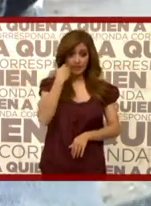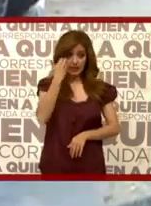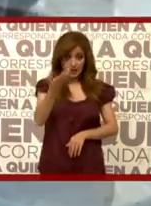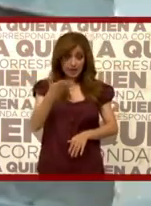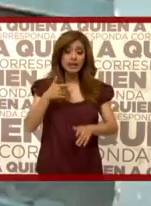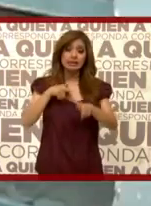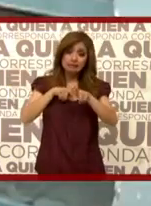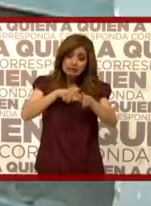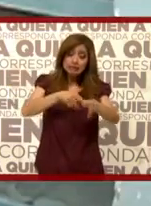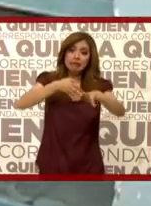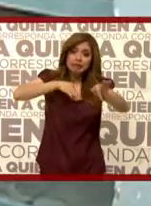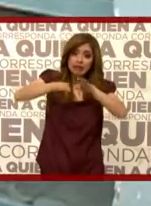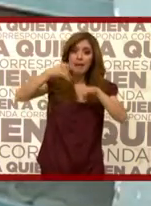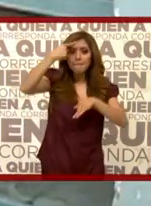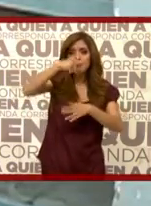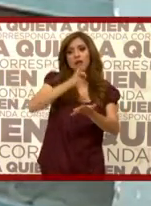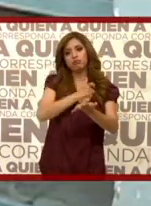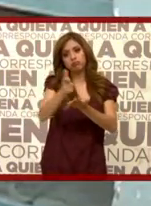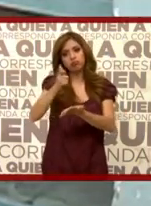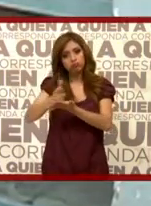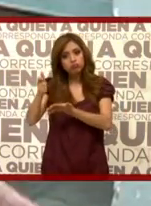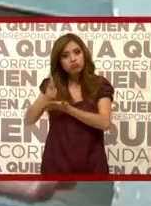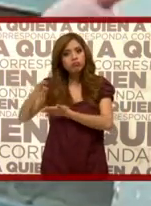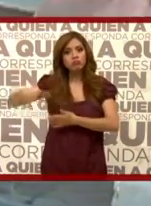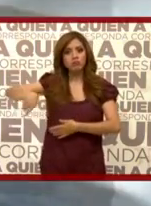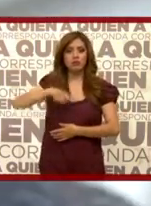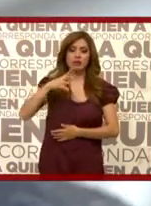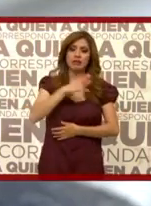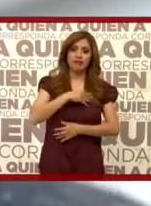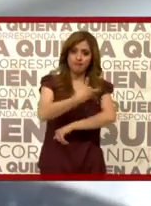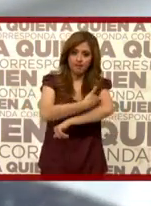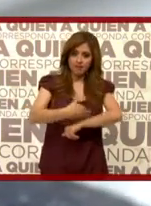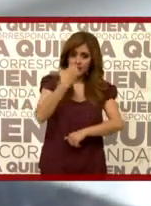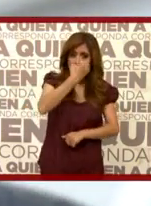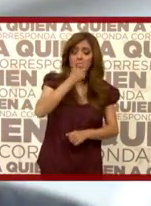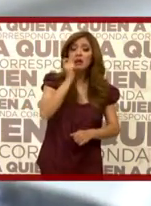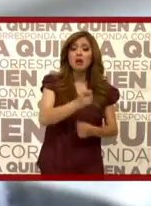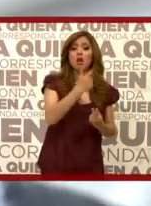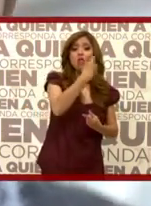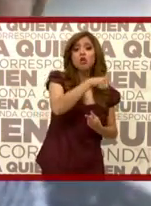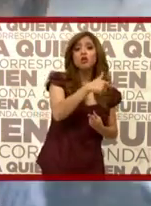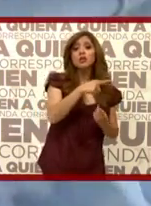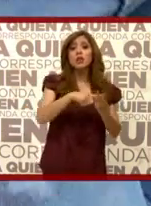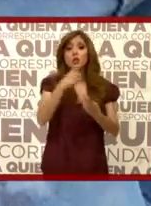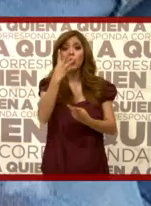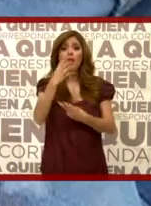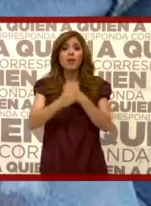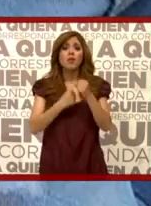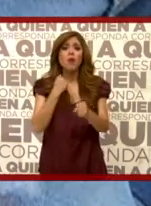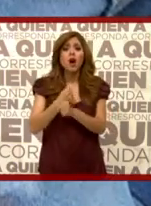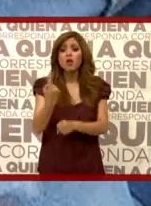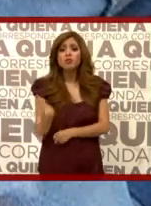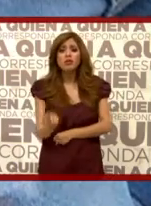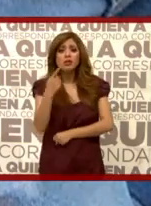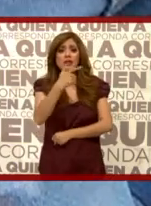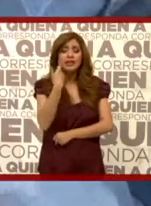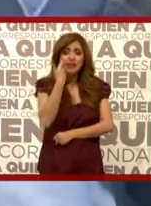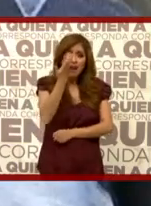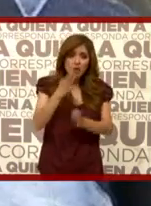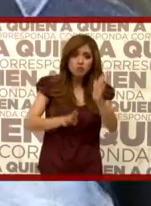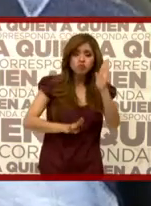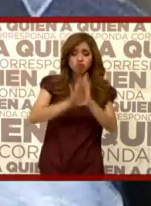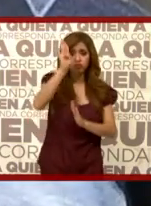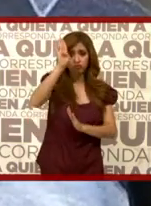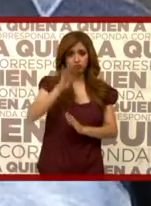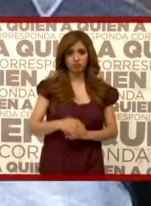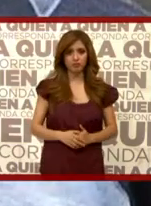salir adelante y trabajar para poder darles escuela a sus pequeños, que tienen 12 y 4 años, ya que son su motor de vida. Y pues